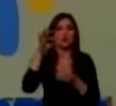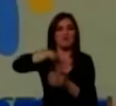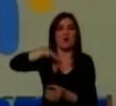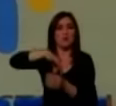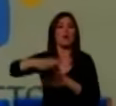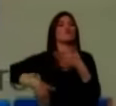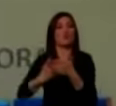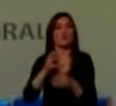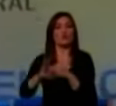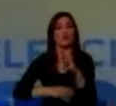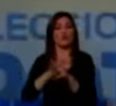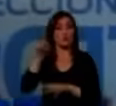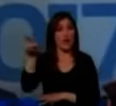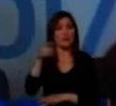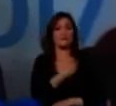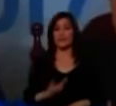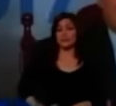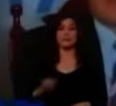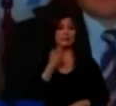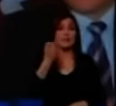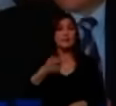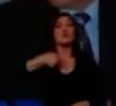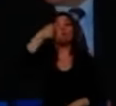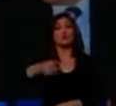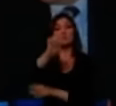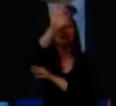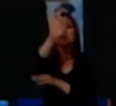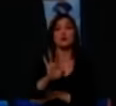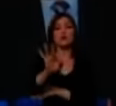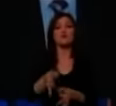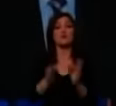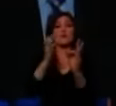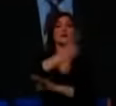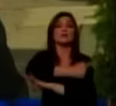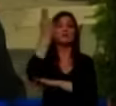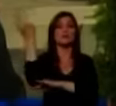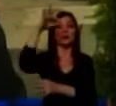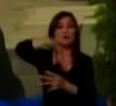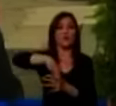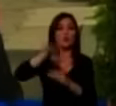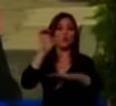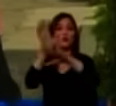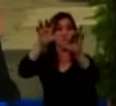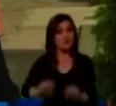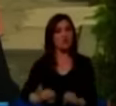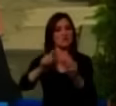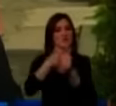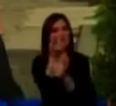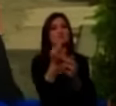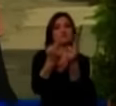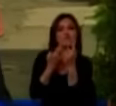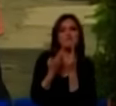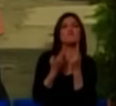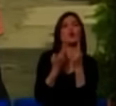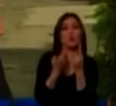Electorales. En este marco también Juan Pablo Pozo informó que el próximo 19 de febrero, el día de las elecciones, los ecuatorianos podremos tener los primeros